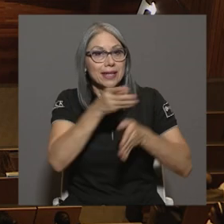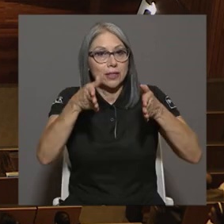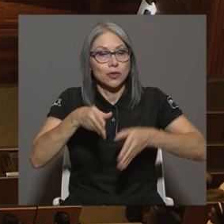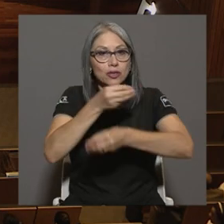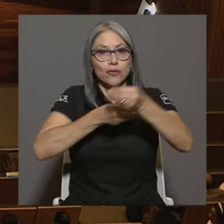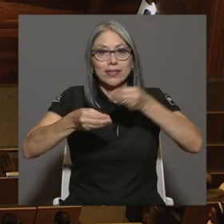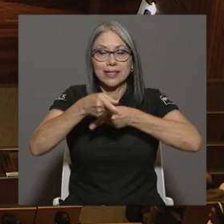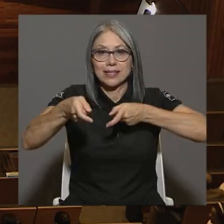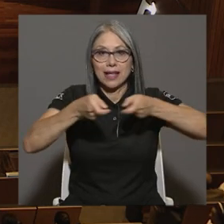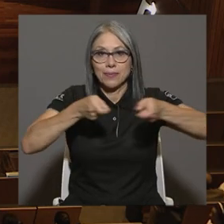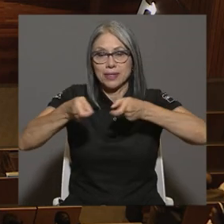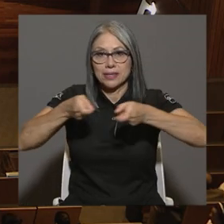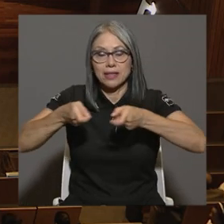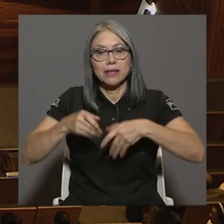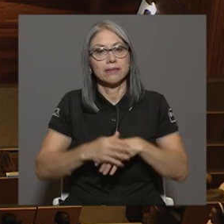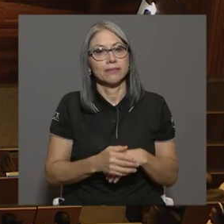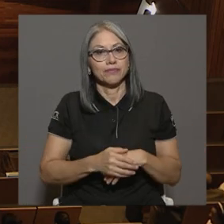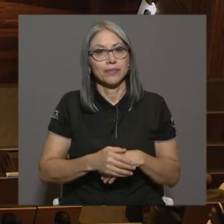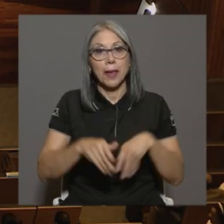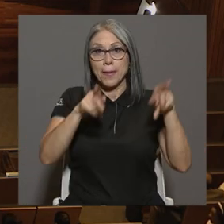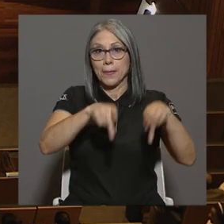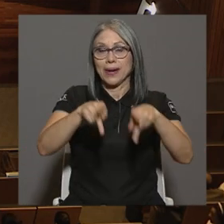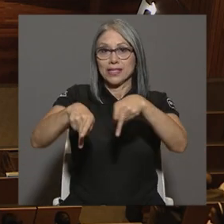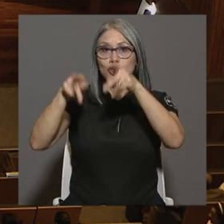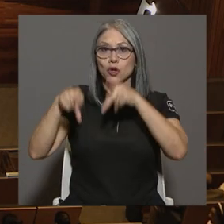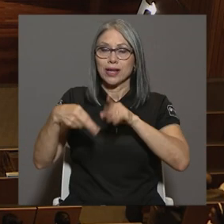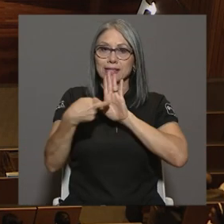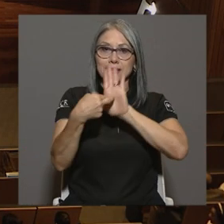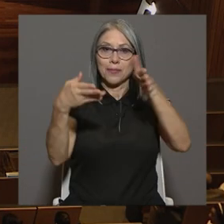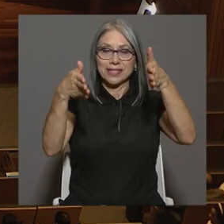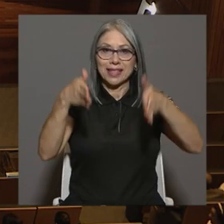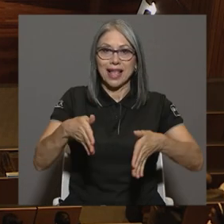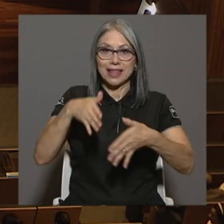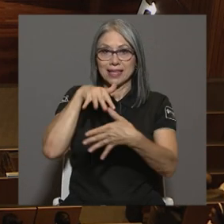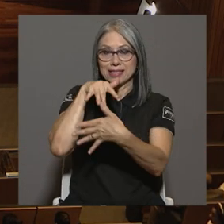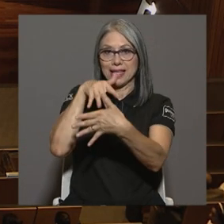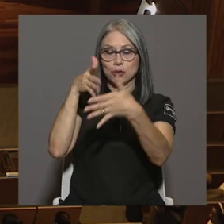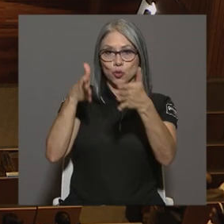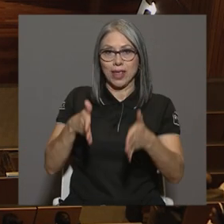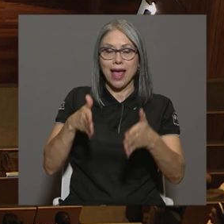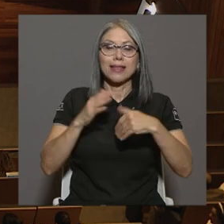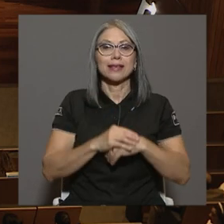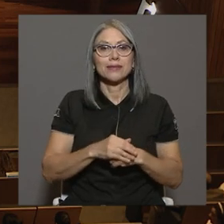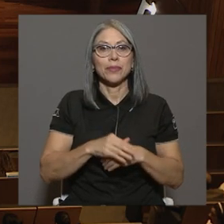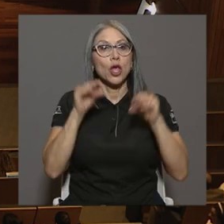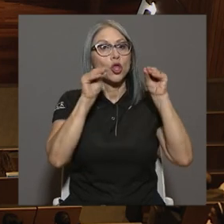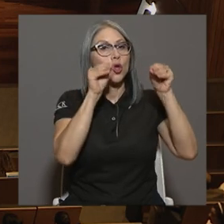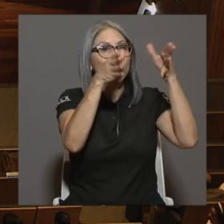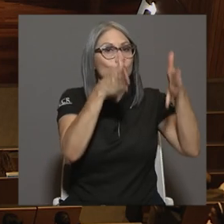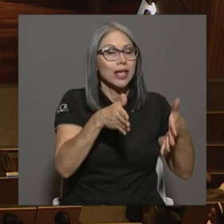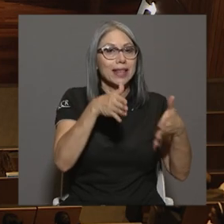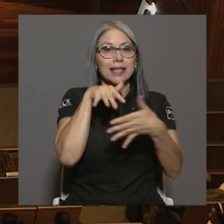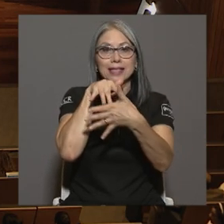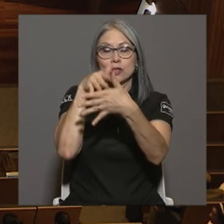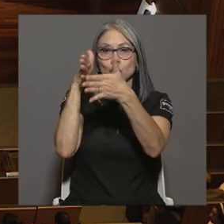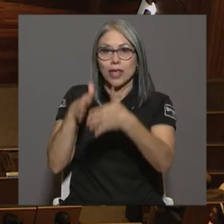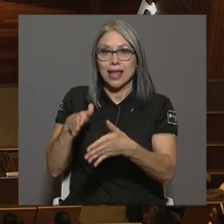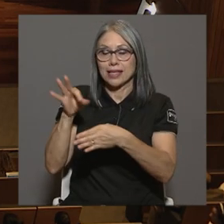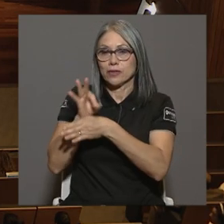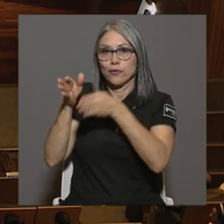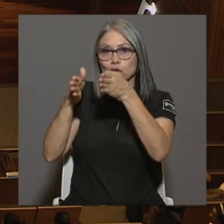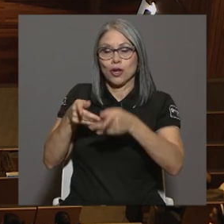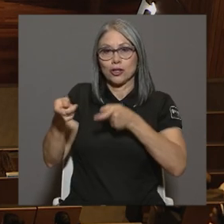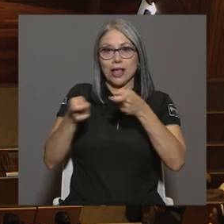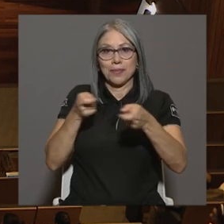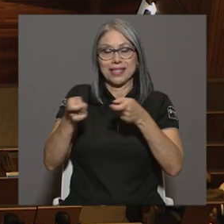oficinas administrativas, personas representantes estudiantiles, docentes, estudiantes y funcionarios